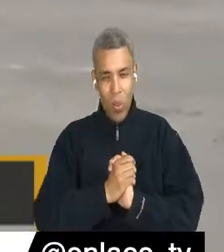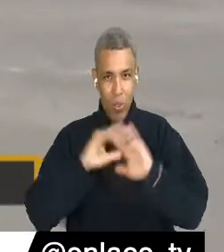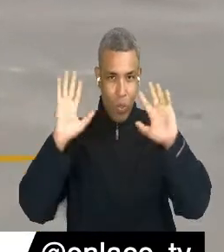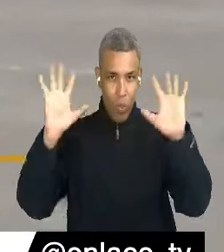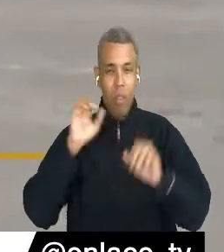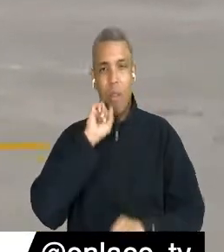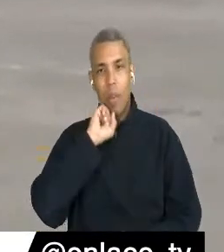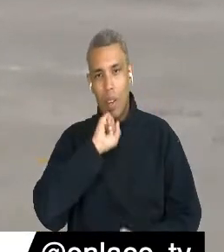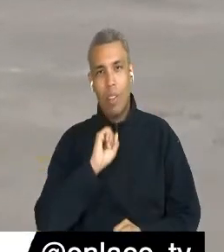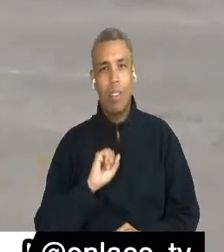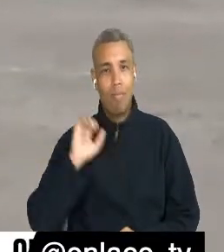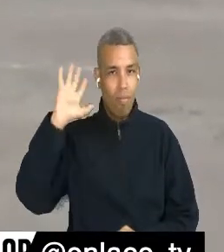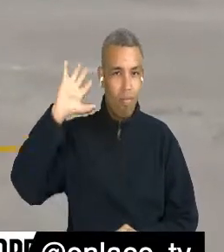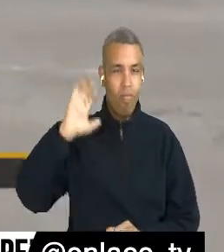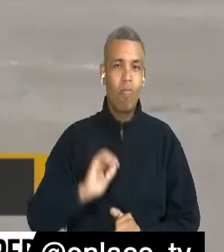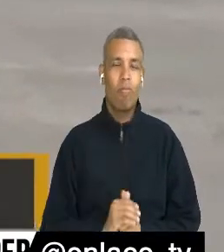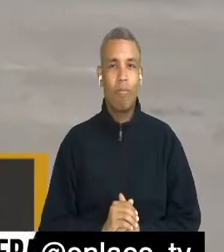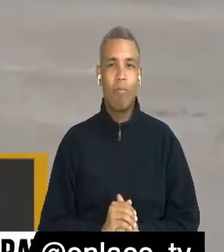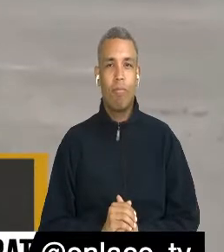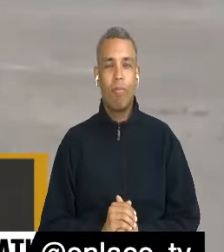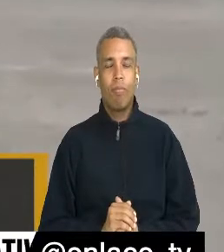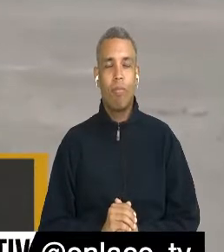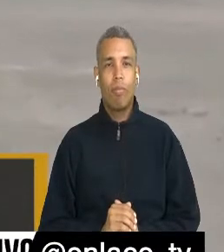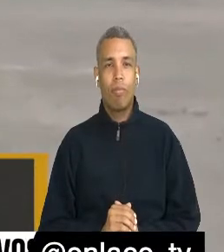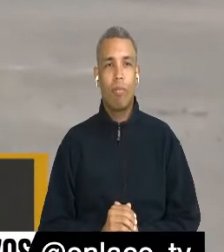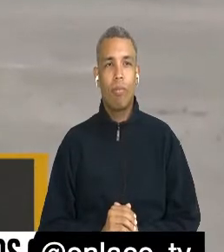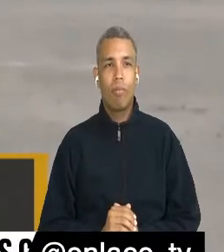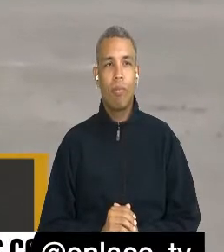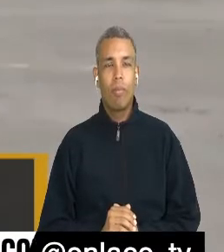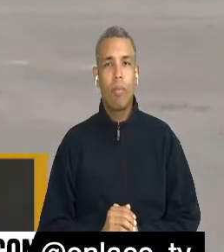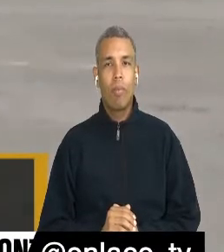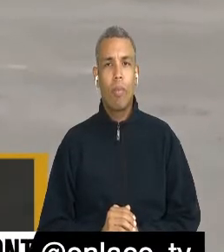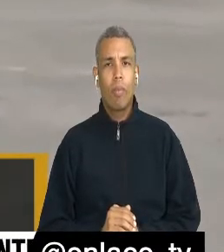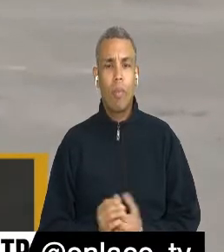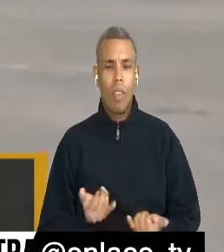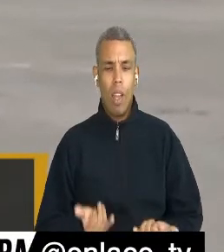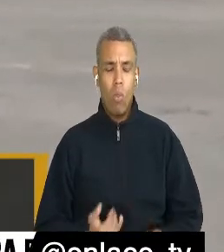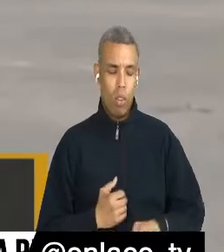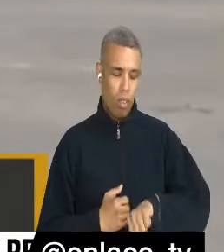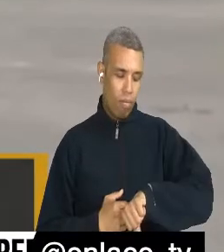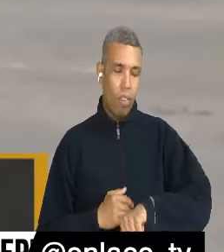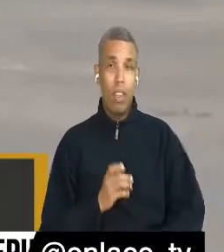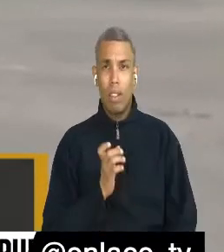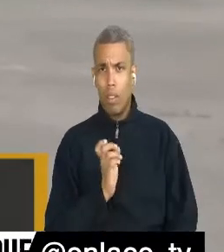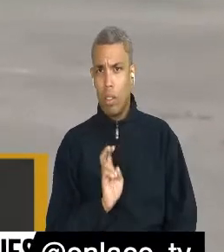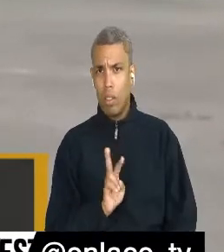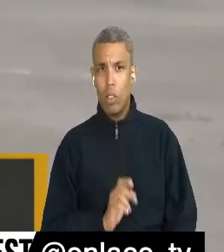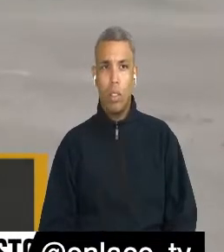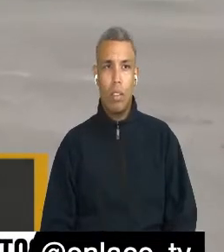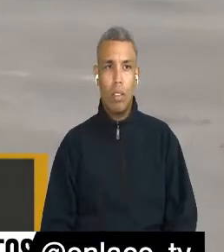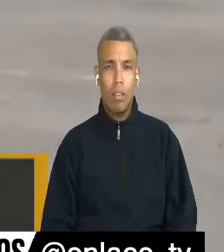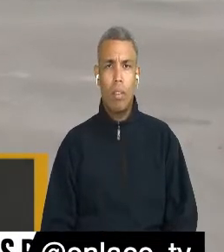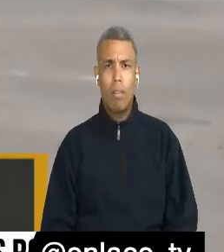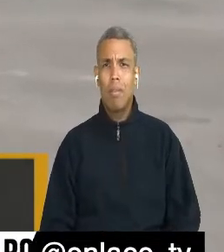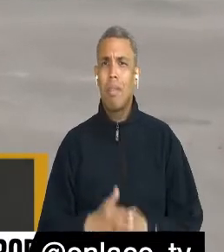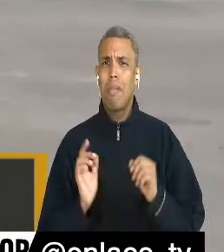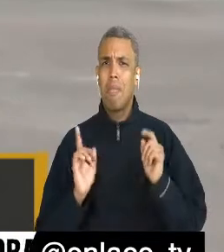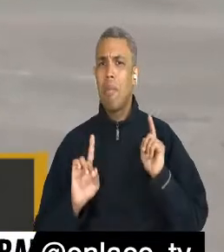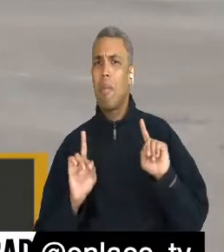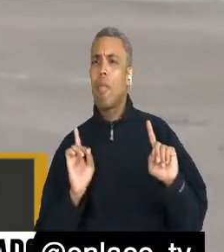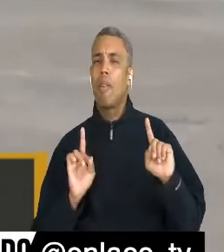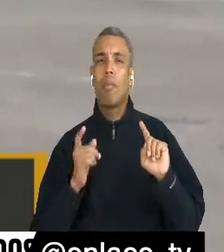los televidentes de Enlace Noticias. A esta hora del mediodía les cuento, poca asistencia de público en las